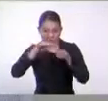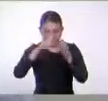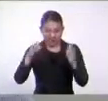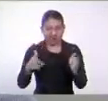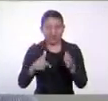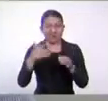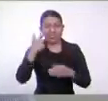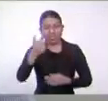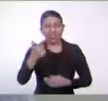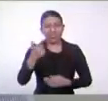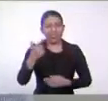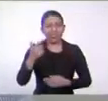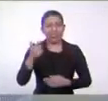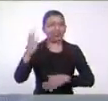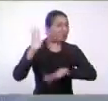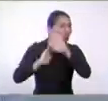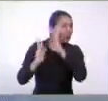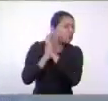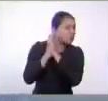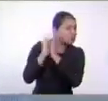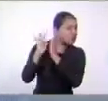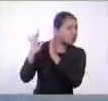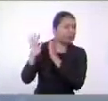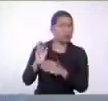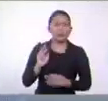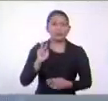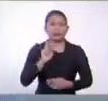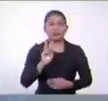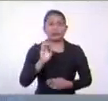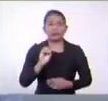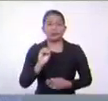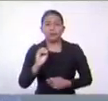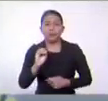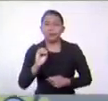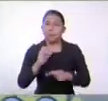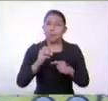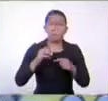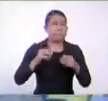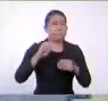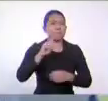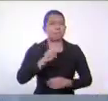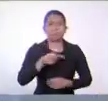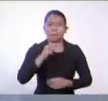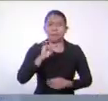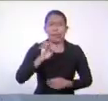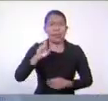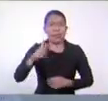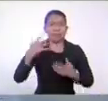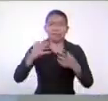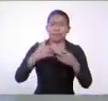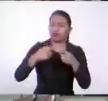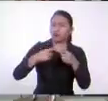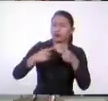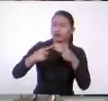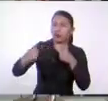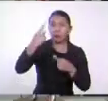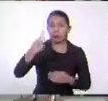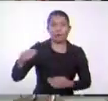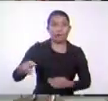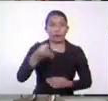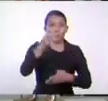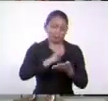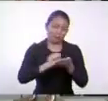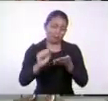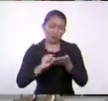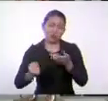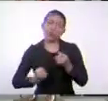recordar una novela que se llama 20.000 leguas de viaje submarino del escritor francés Julio Verne, la cual, como bien